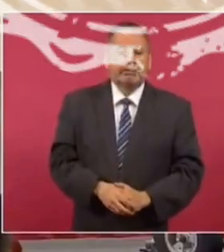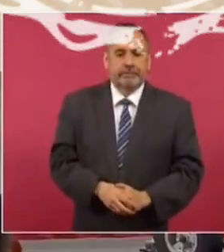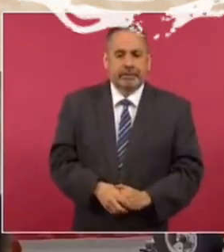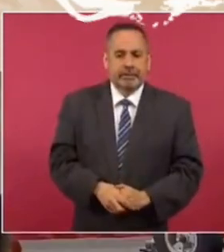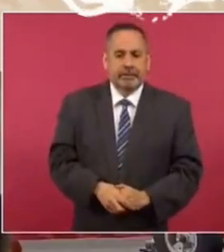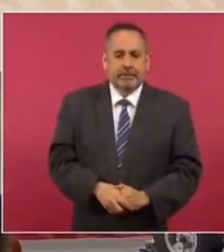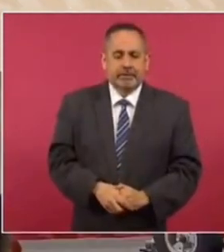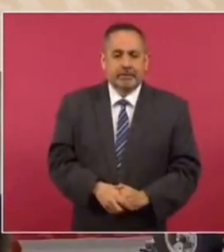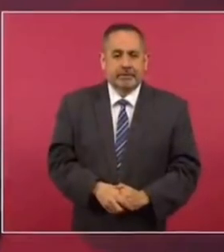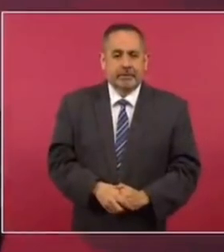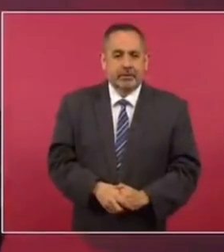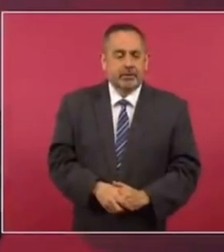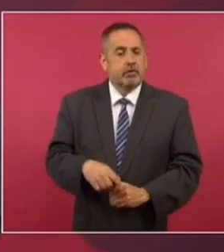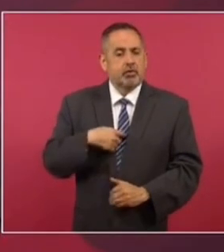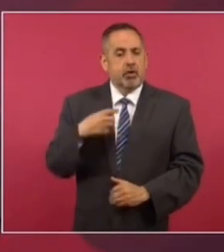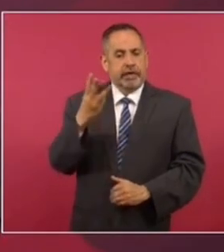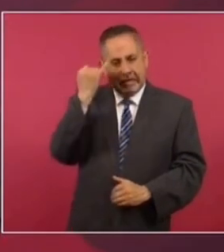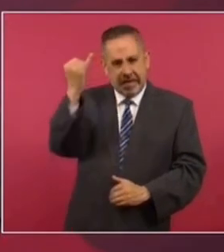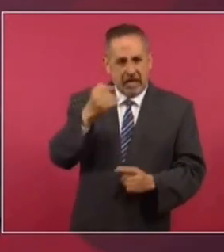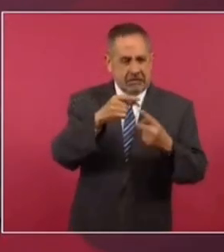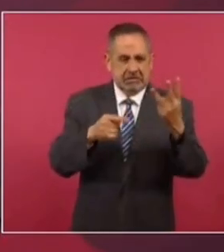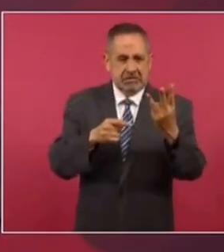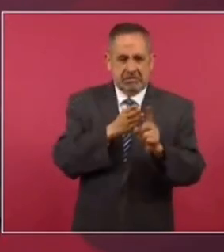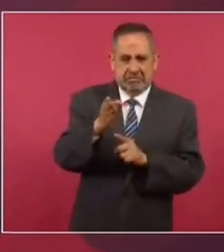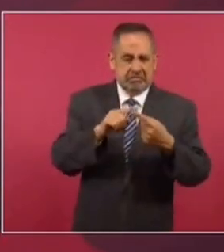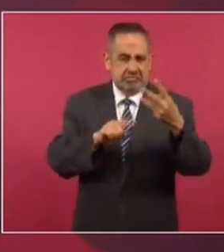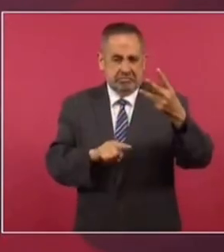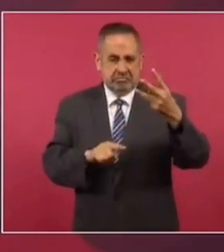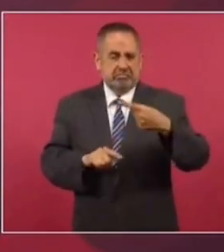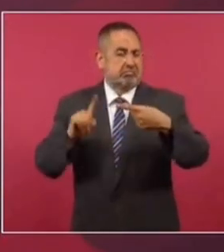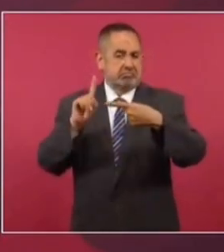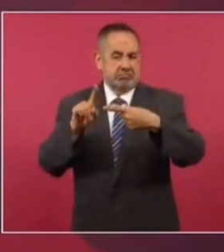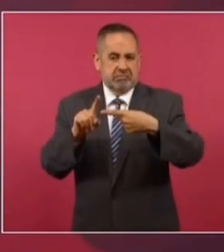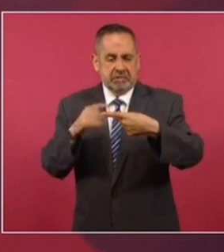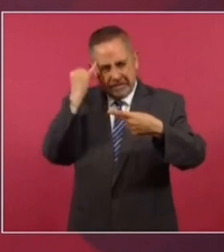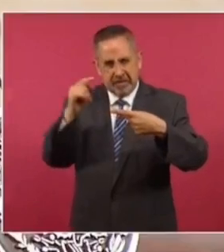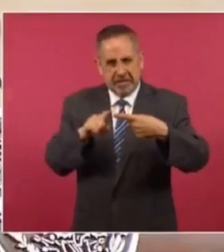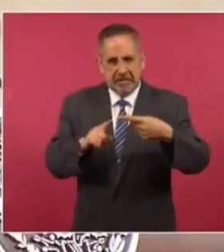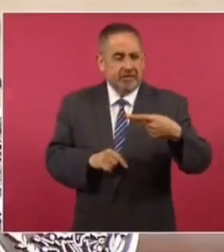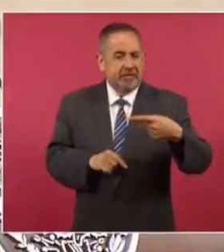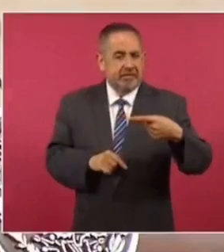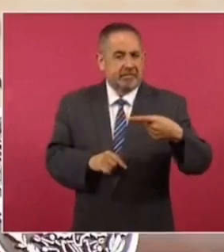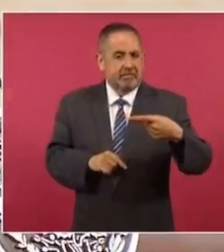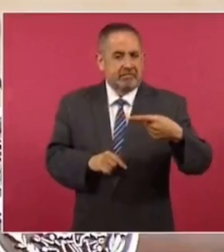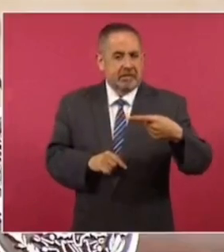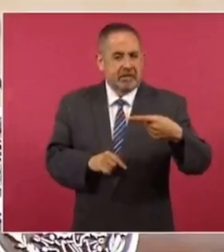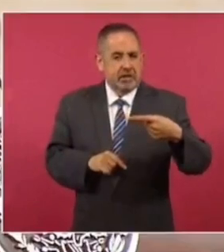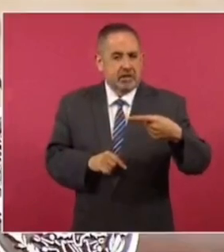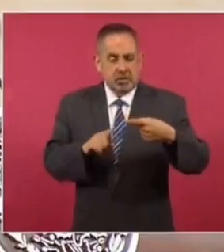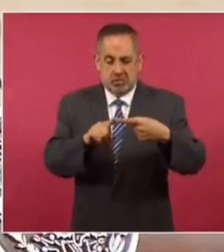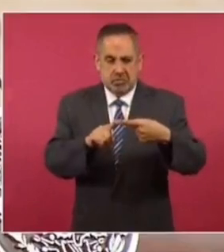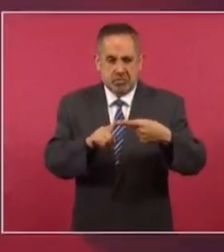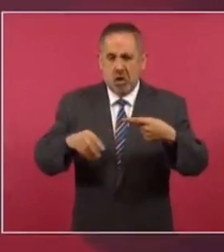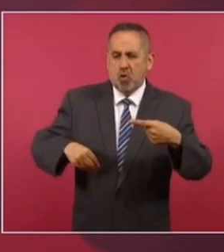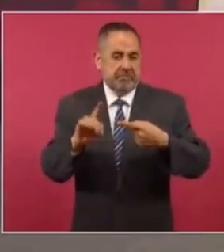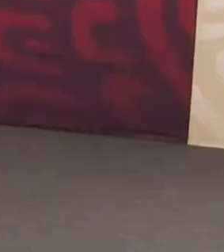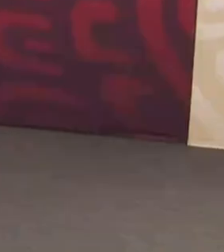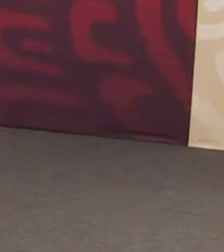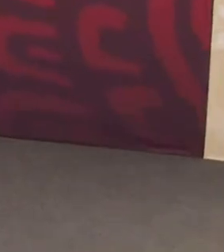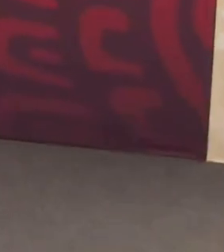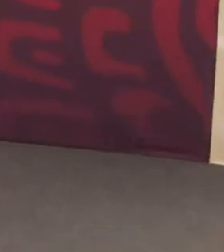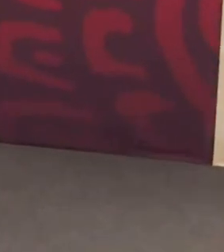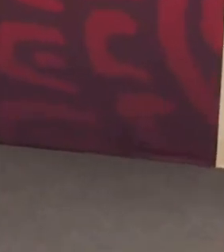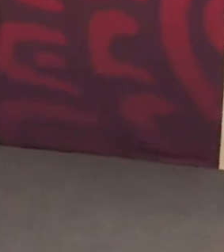Yo sigo sosteniendo mis tres hipótesis. Una, que no es culpable García Luna